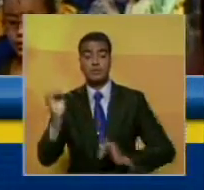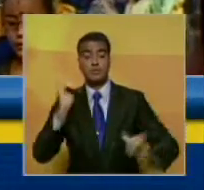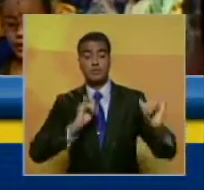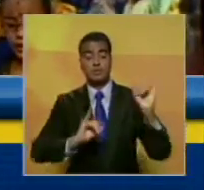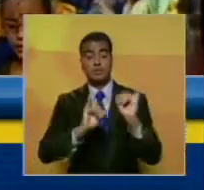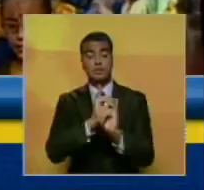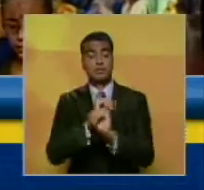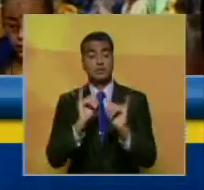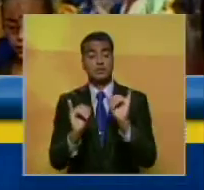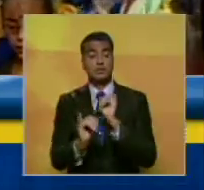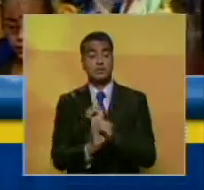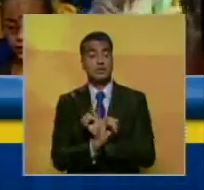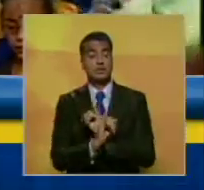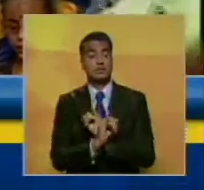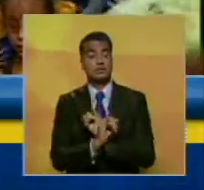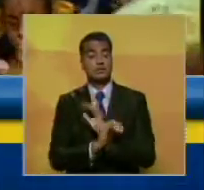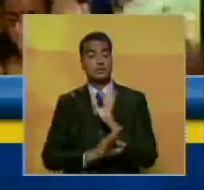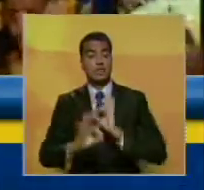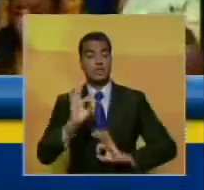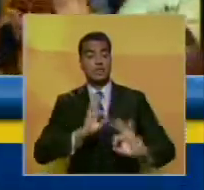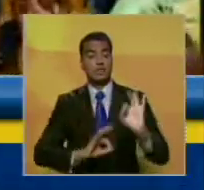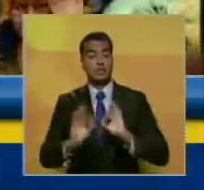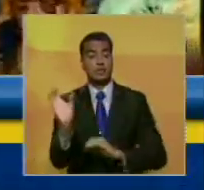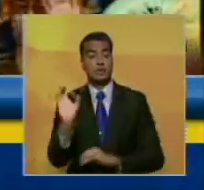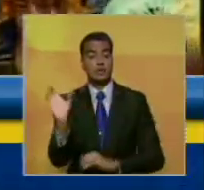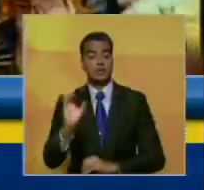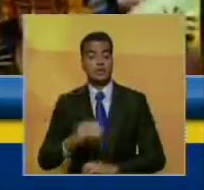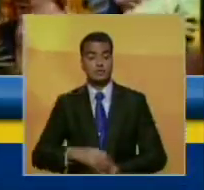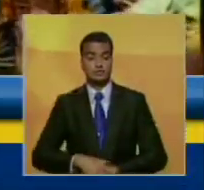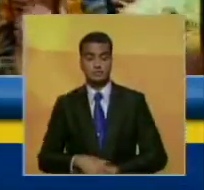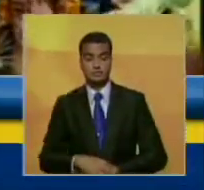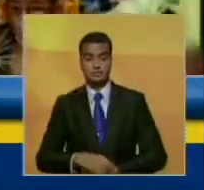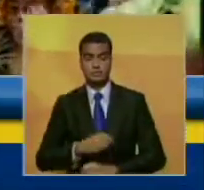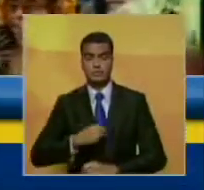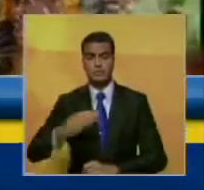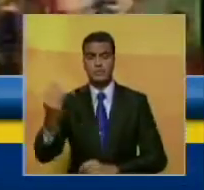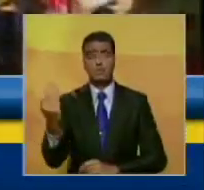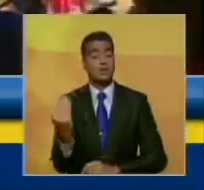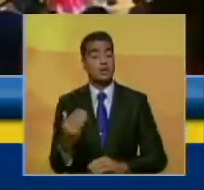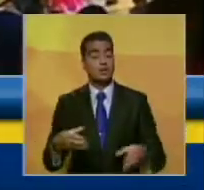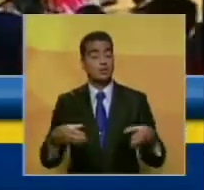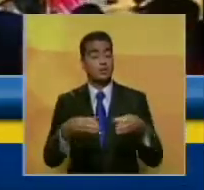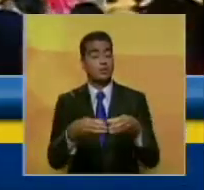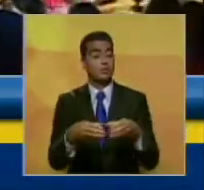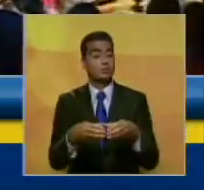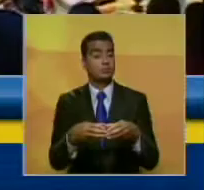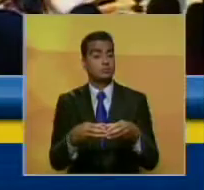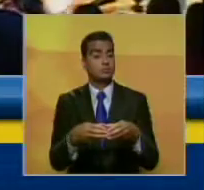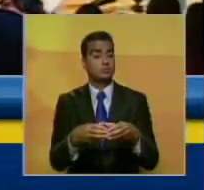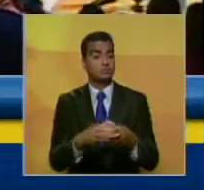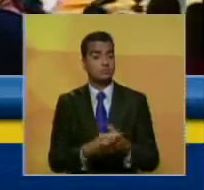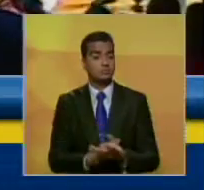Festival Internacional de Teatro de Caracas y vamos a traer grupos